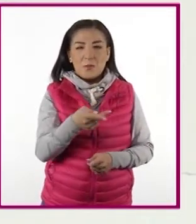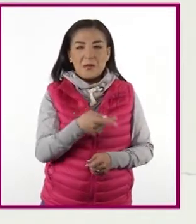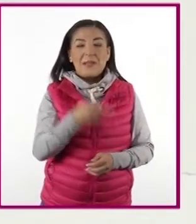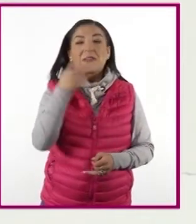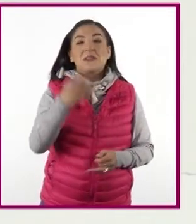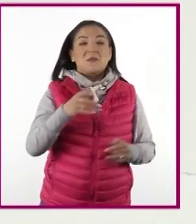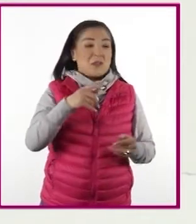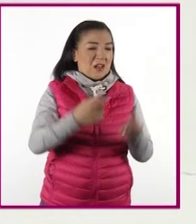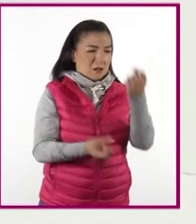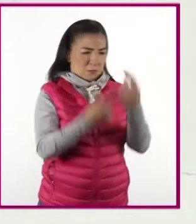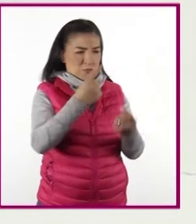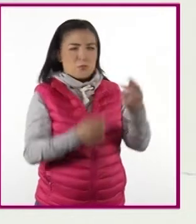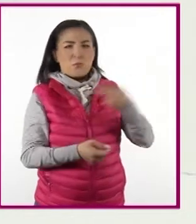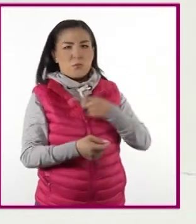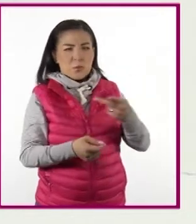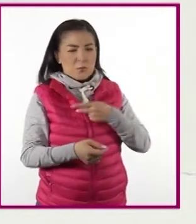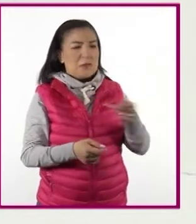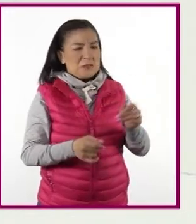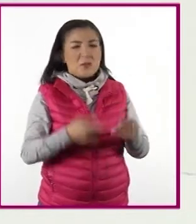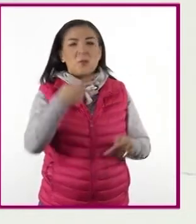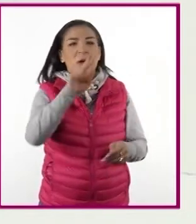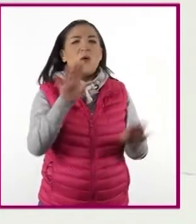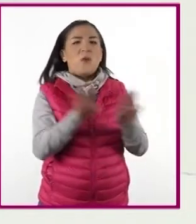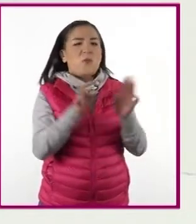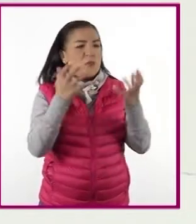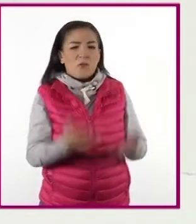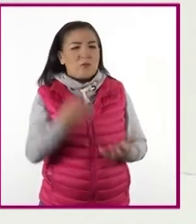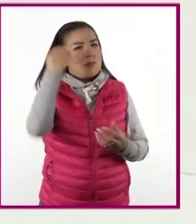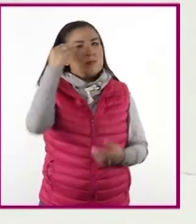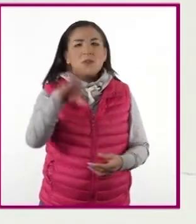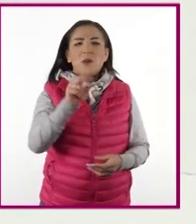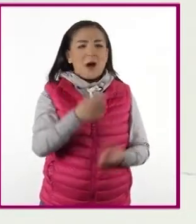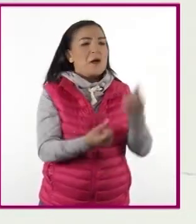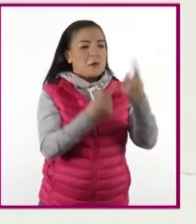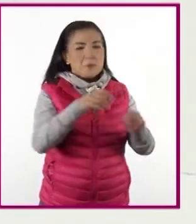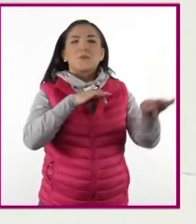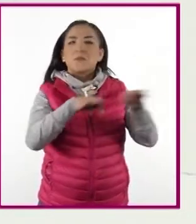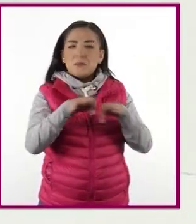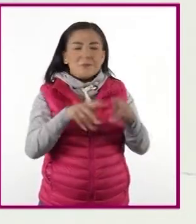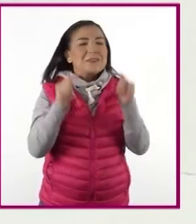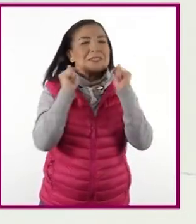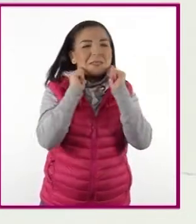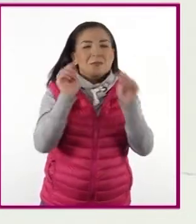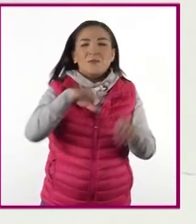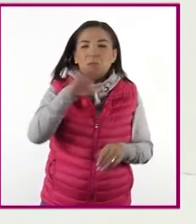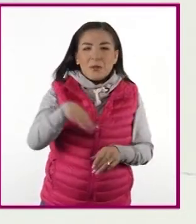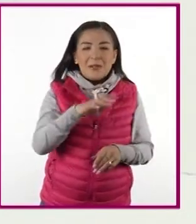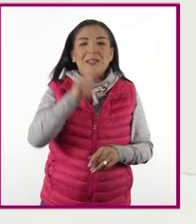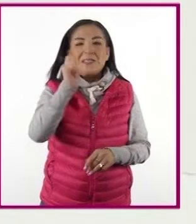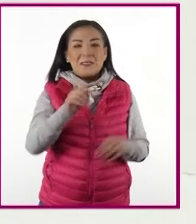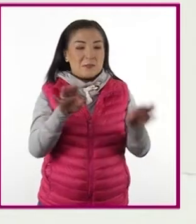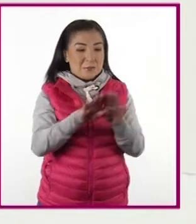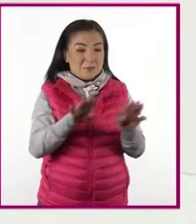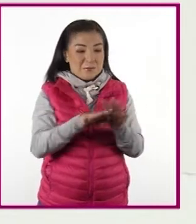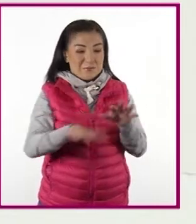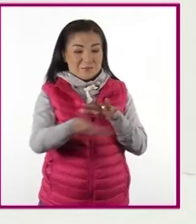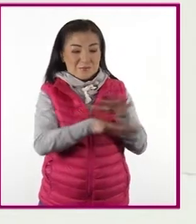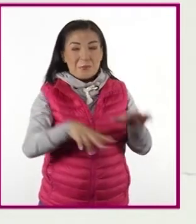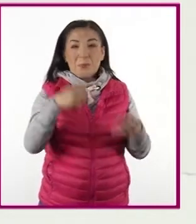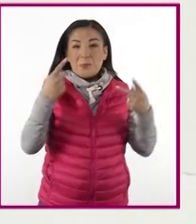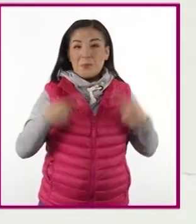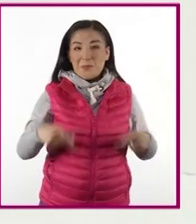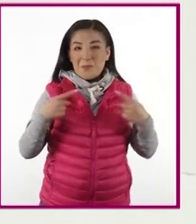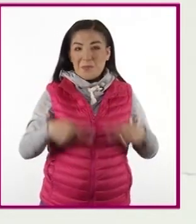eran holgazanes, se puede estimar que hacia finales del siglo, quizás hasta una quinta parte de la población,